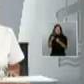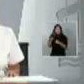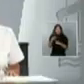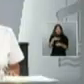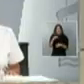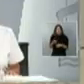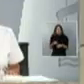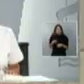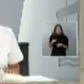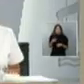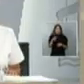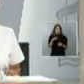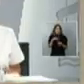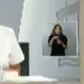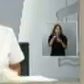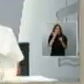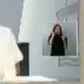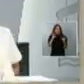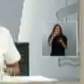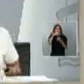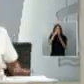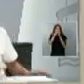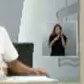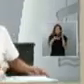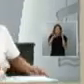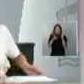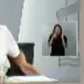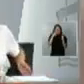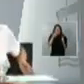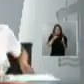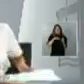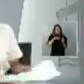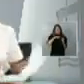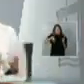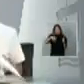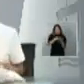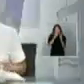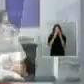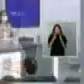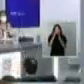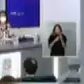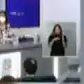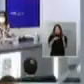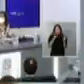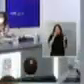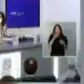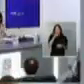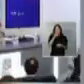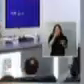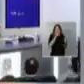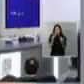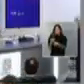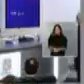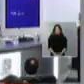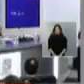esos edificios. Y es que la eficiencia energética tiene un coste claro económico. Primero, si se mejora un piso, su autosuficiencia energética